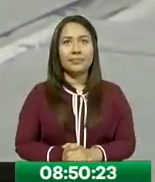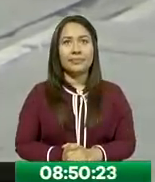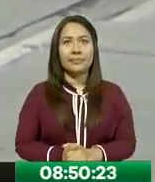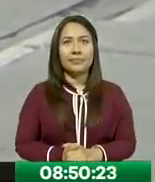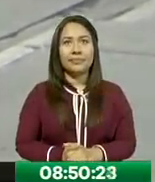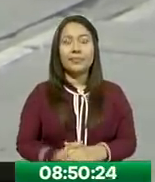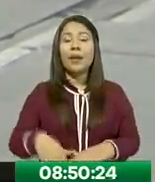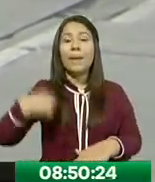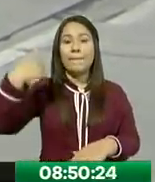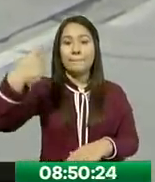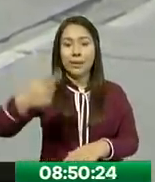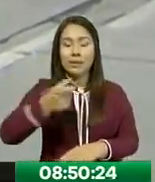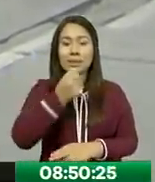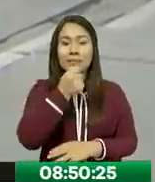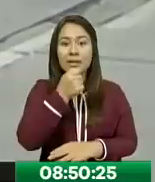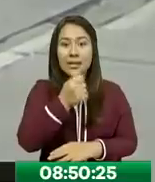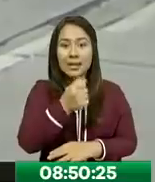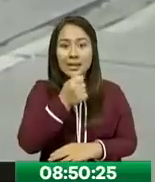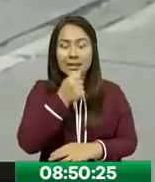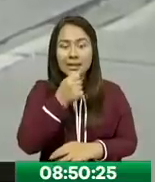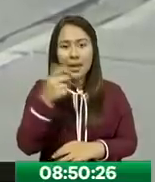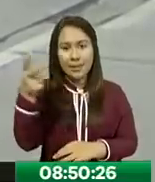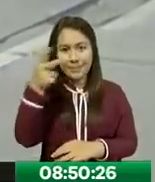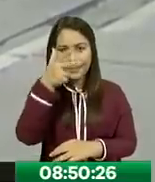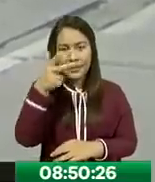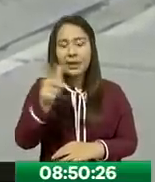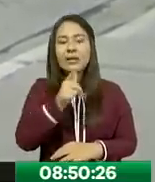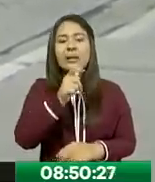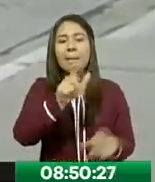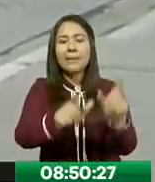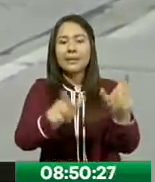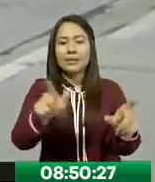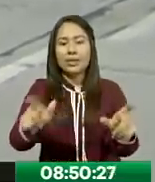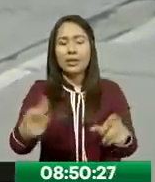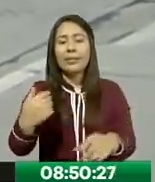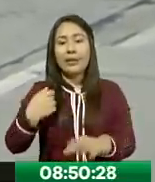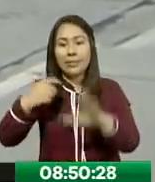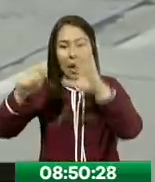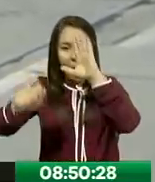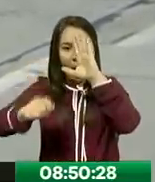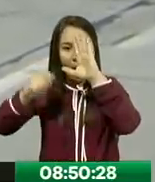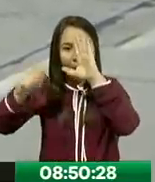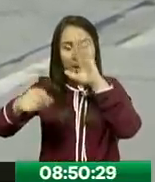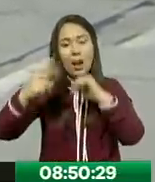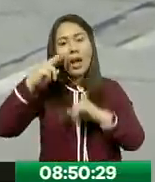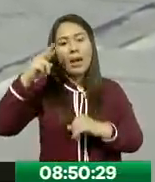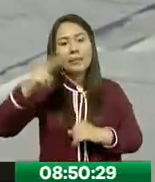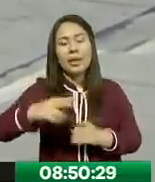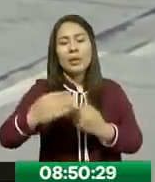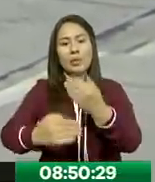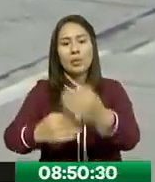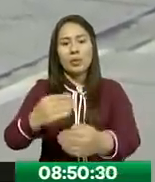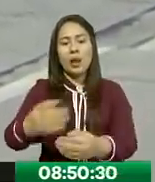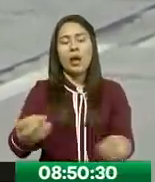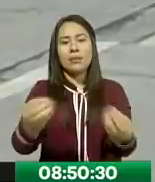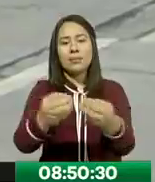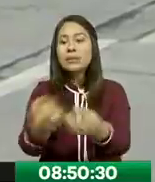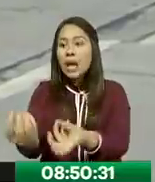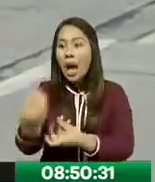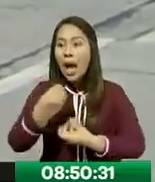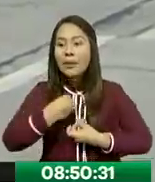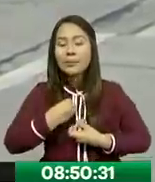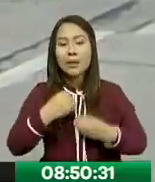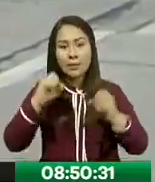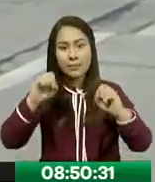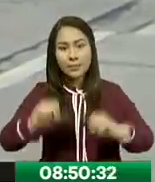próximo enlace, tenemos otros videos también que ciudadanos que tienen cámaras a cuadras más adelante nos están haciendo llegar ya